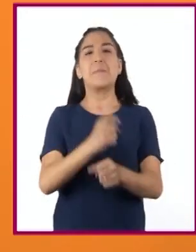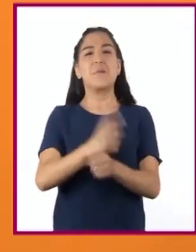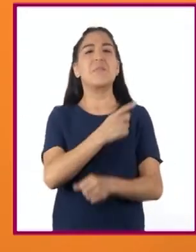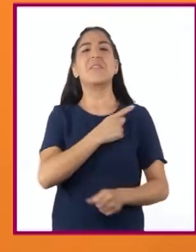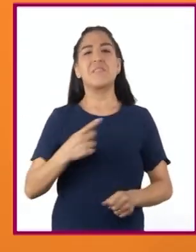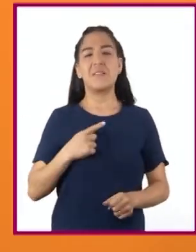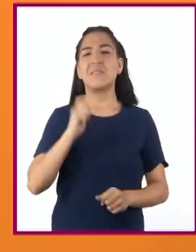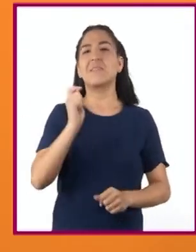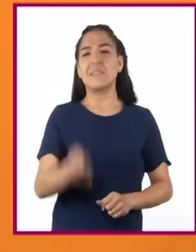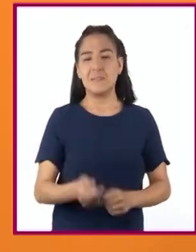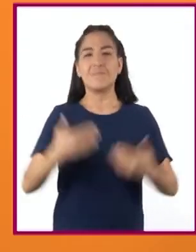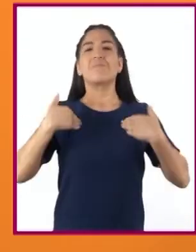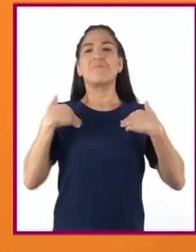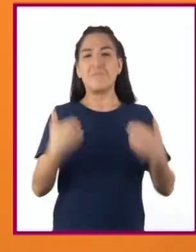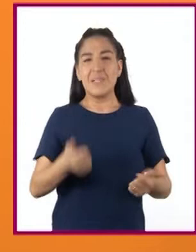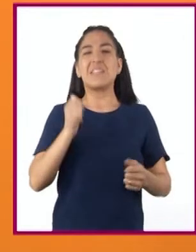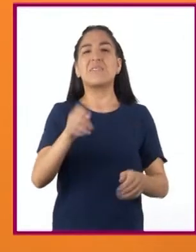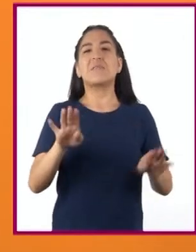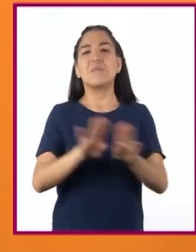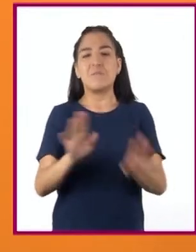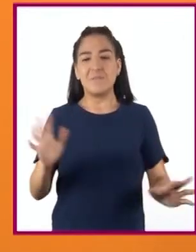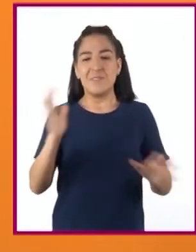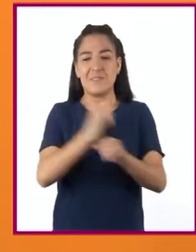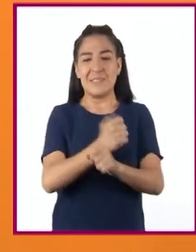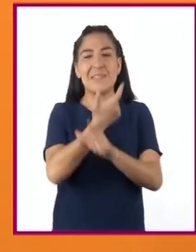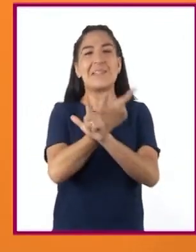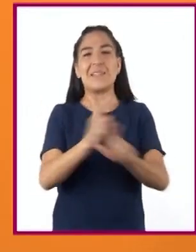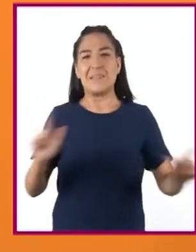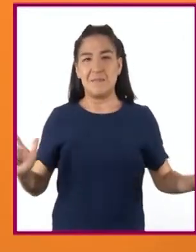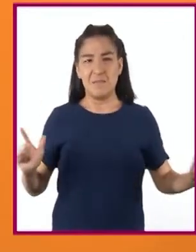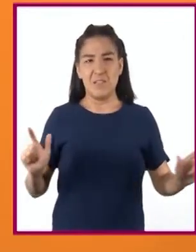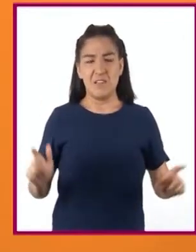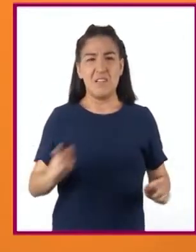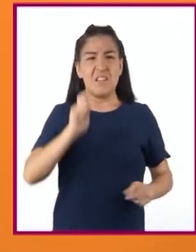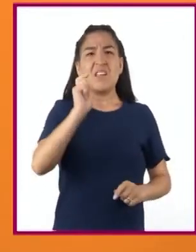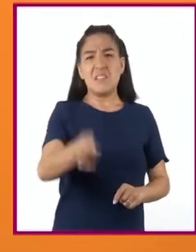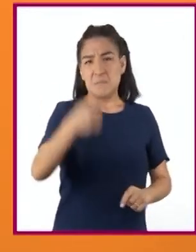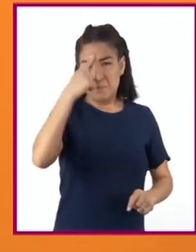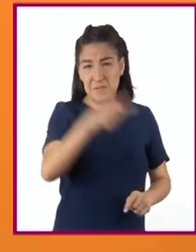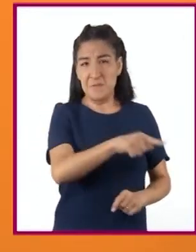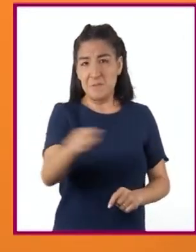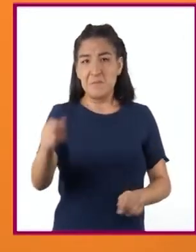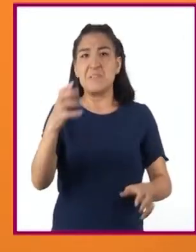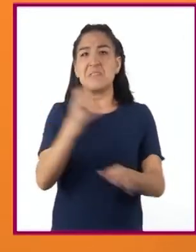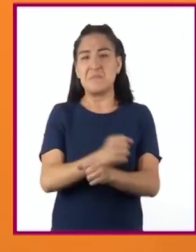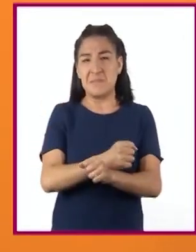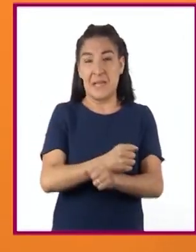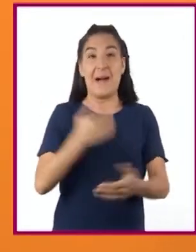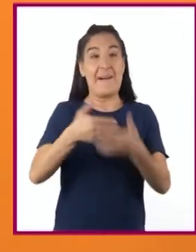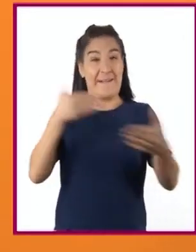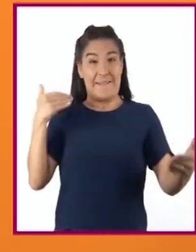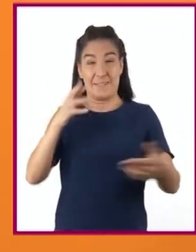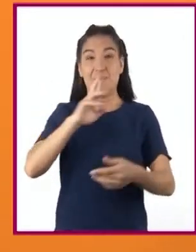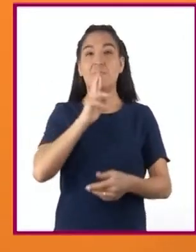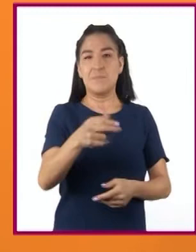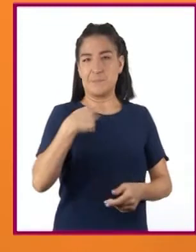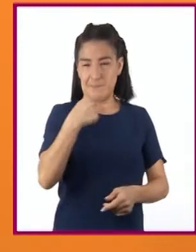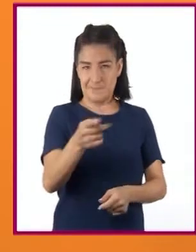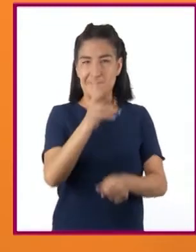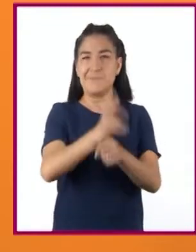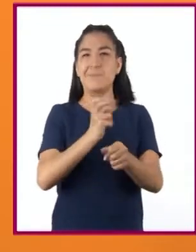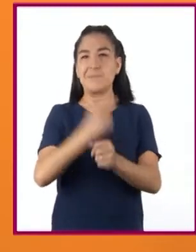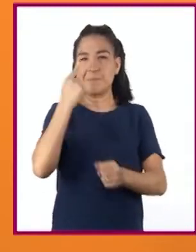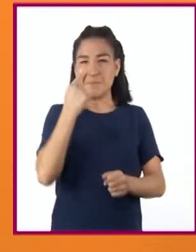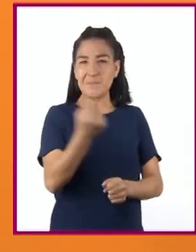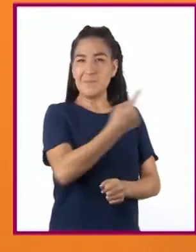hacer es comprender el significado de la libertad. ¿Qué significa para ustedes? Antes de responder, los invito a ver